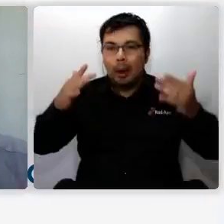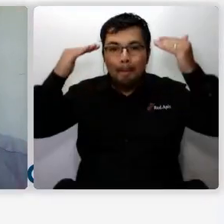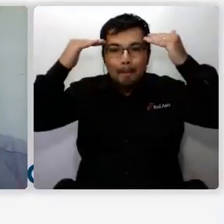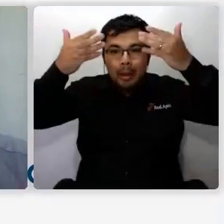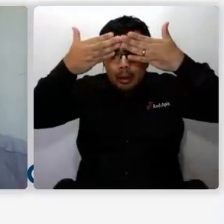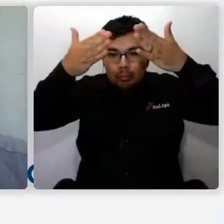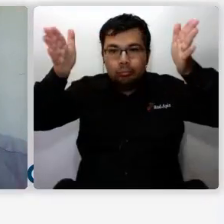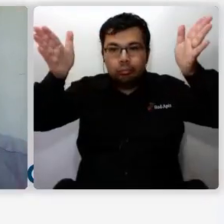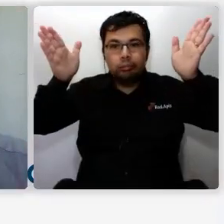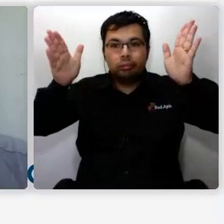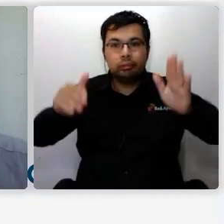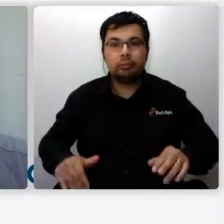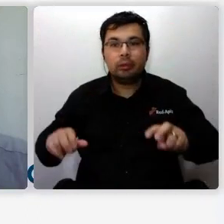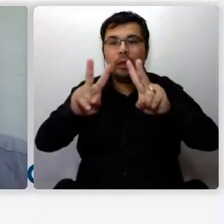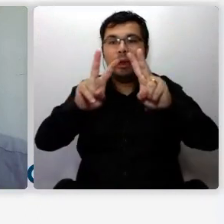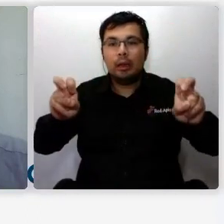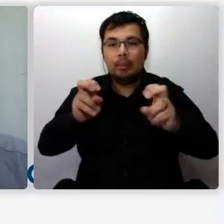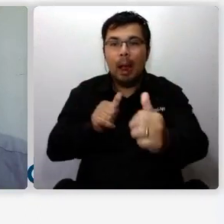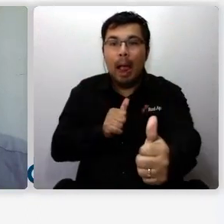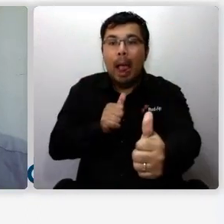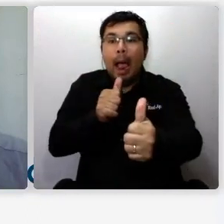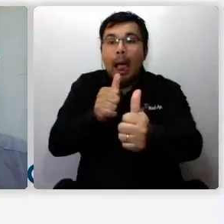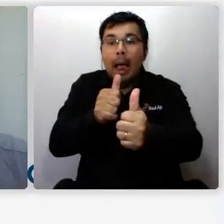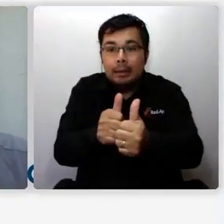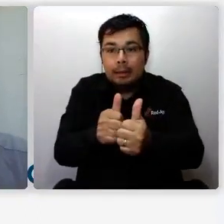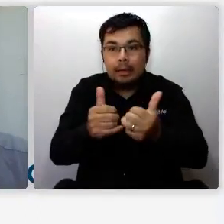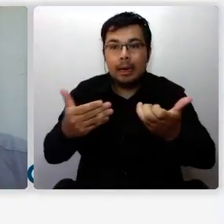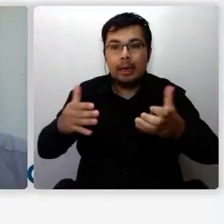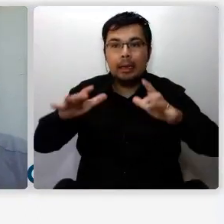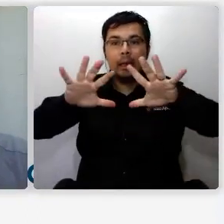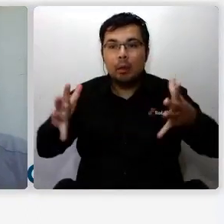las instancias de poder acercar este mundo de nuestros negocios,